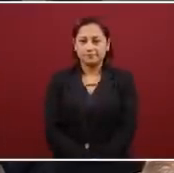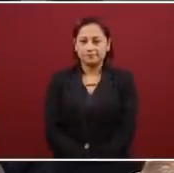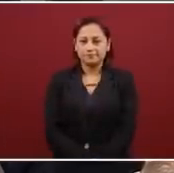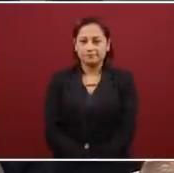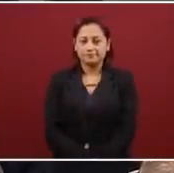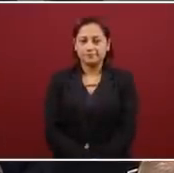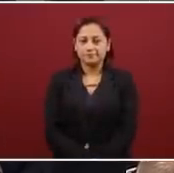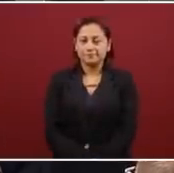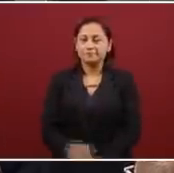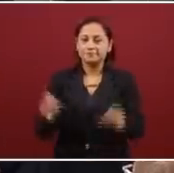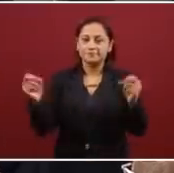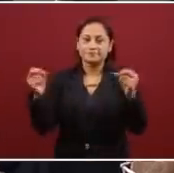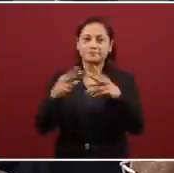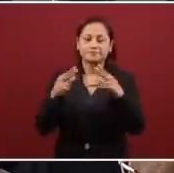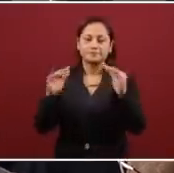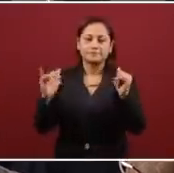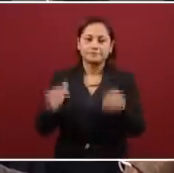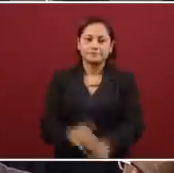Nos vemos.